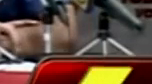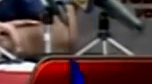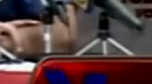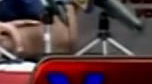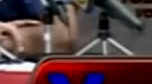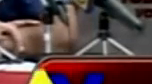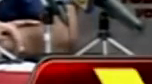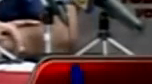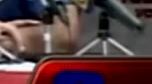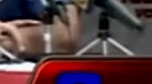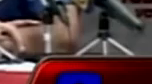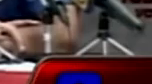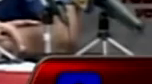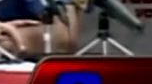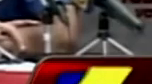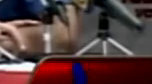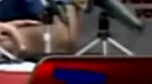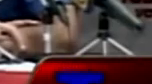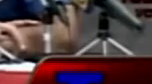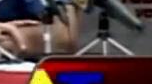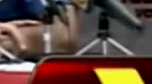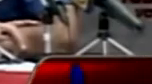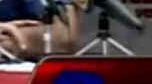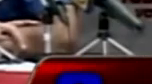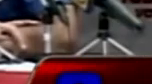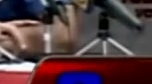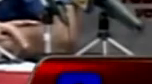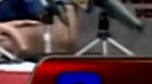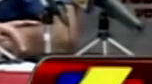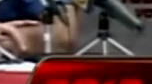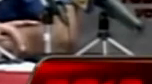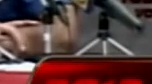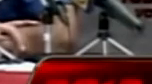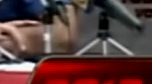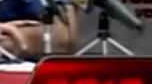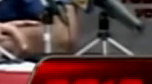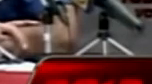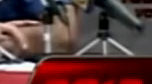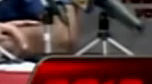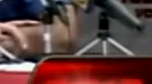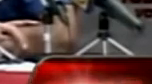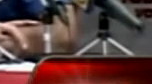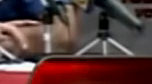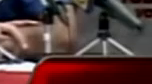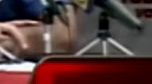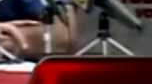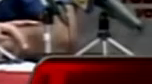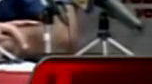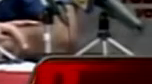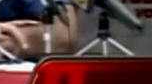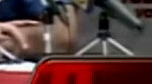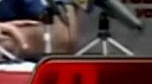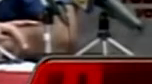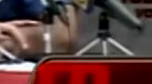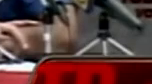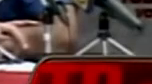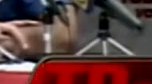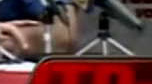Rodríguez. A todo el pueblo de Venezuela, mujeres y hombres, que en este